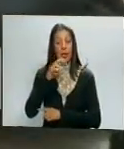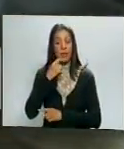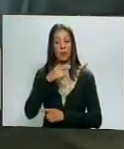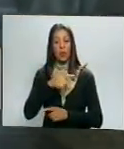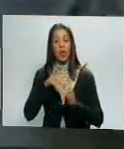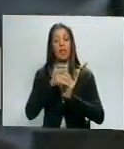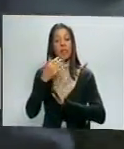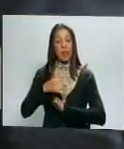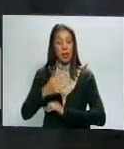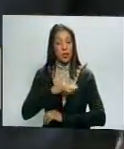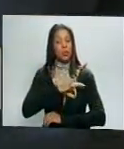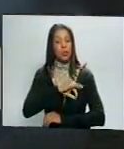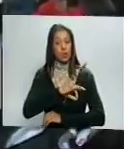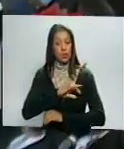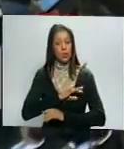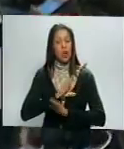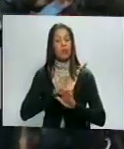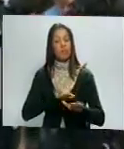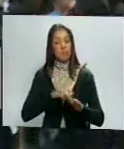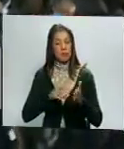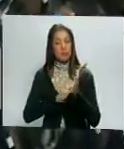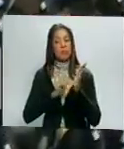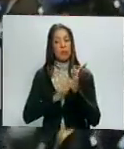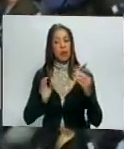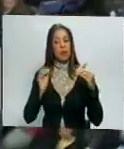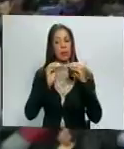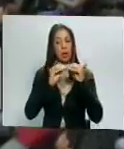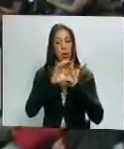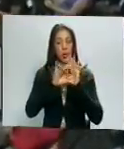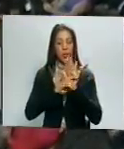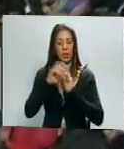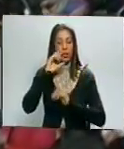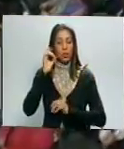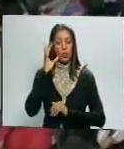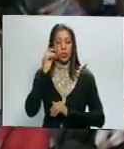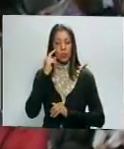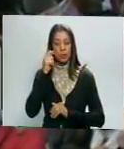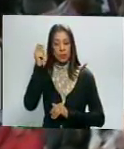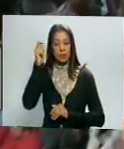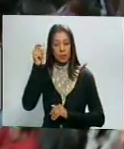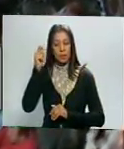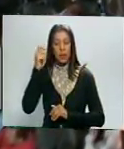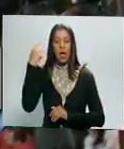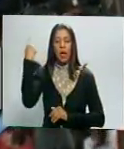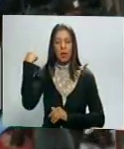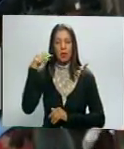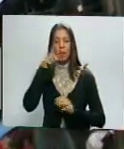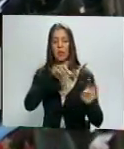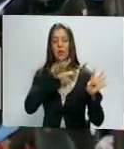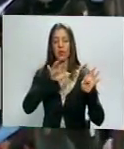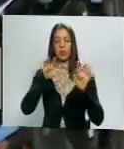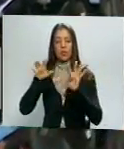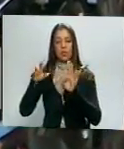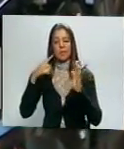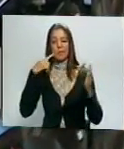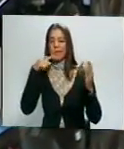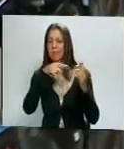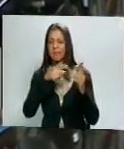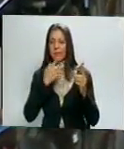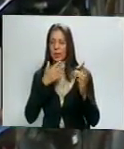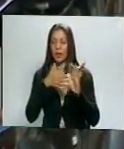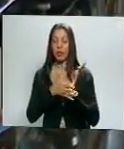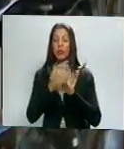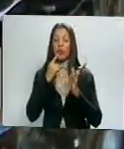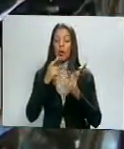de los derechos sociales establecidos en la Carta Magna, en el espíritu del constituyente de 1999, así como